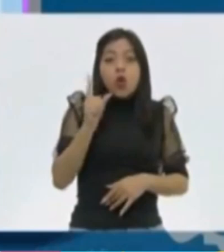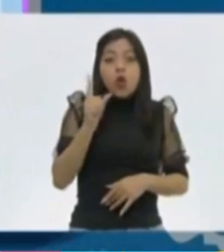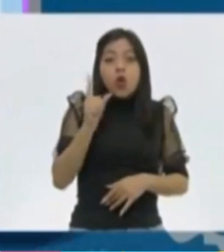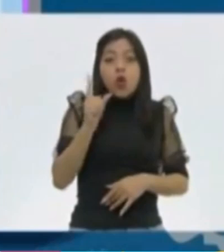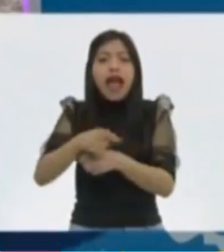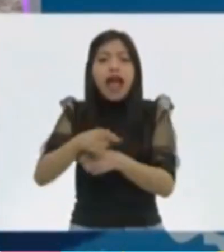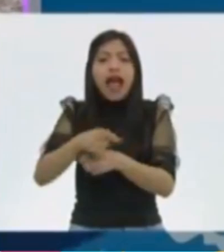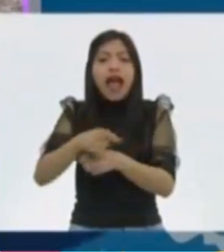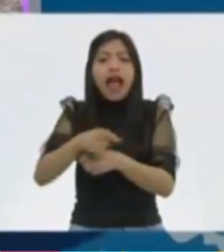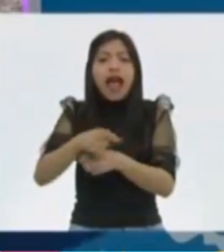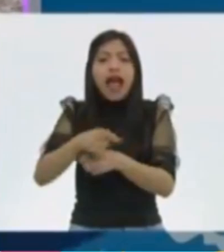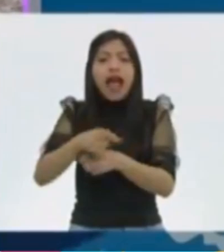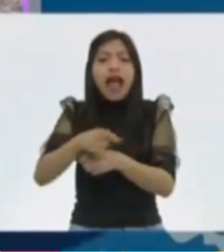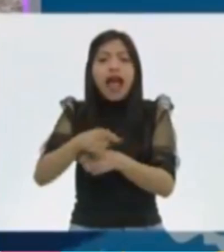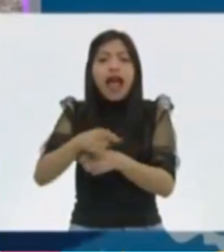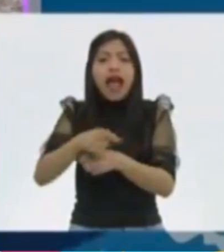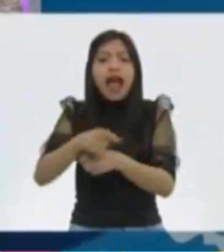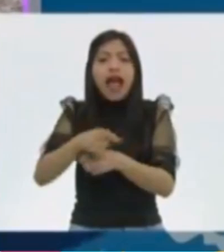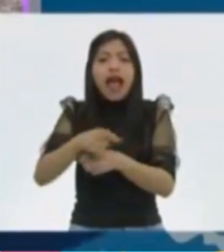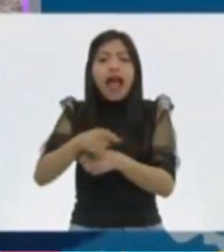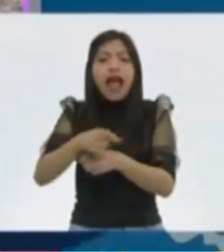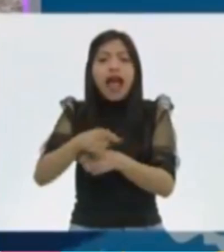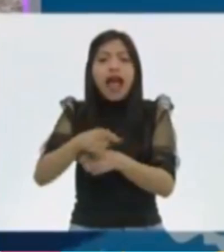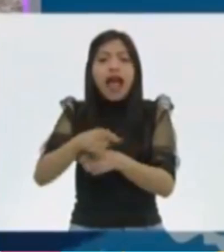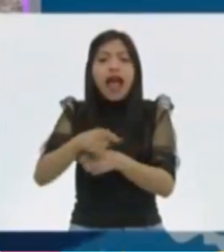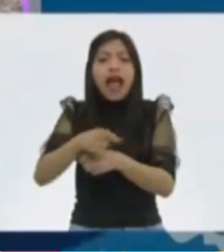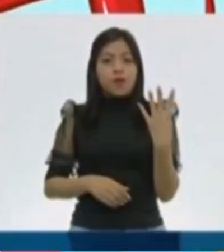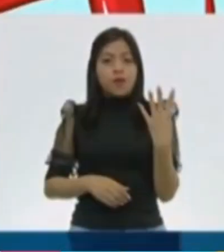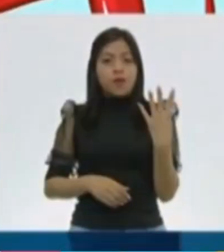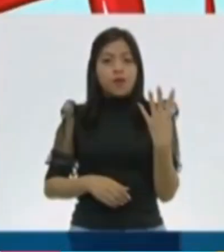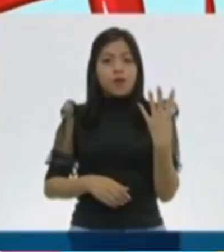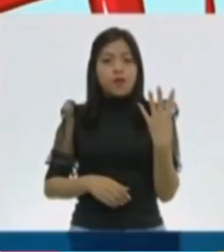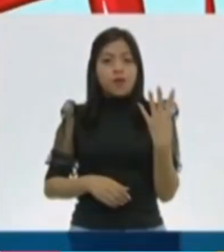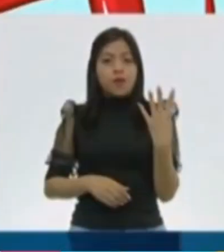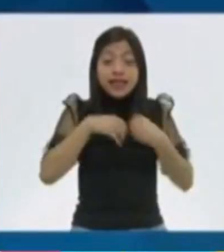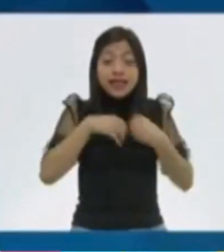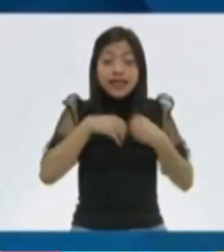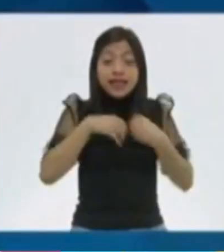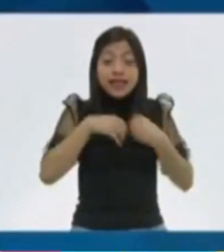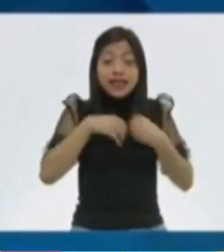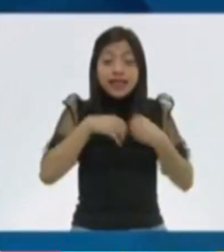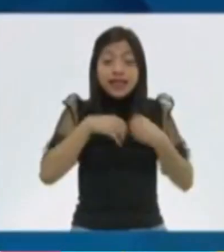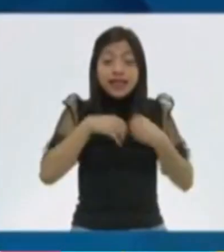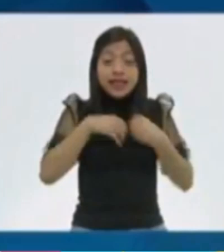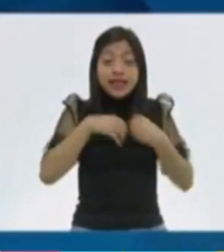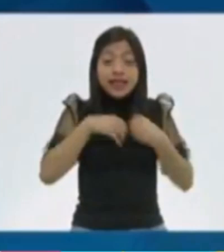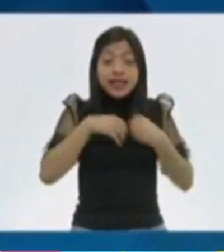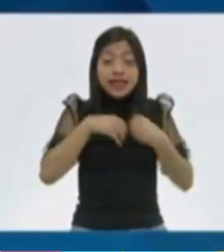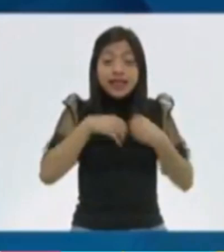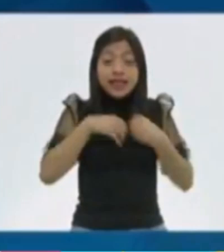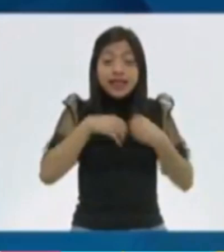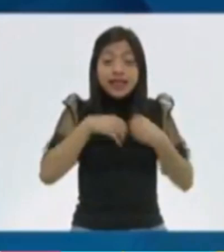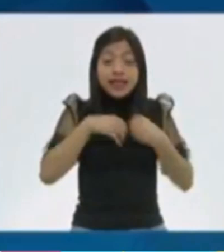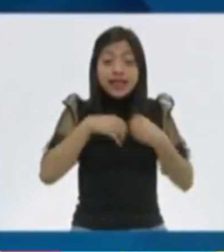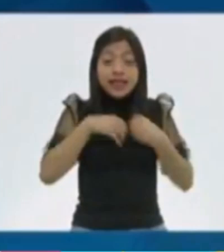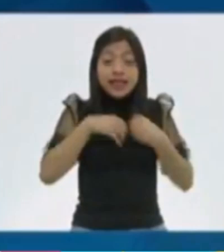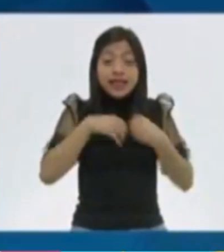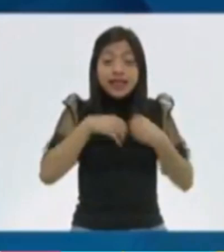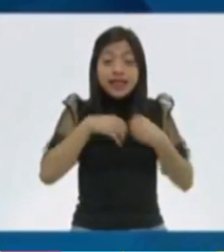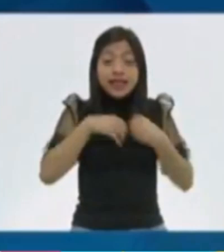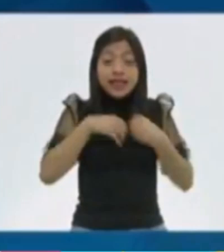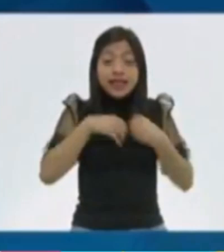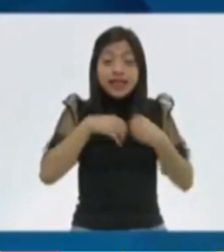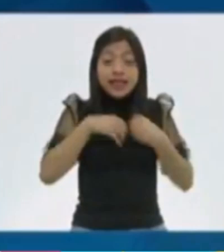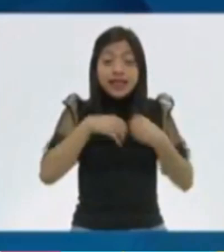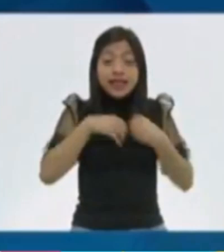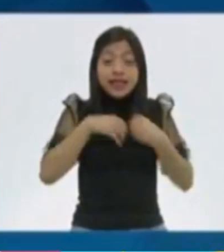Ahora identifica a los machos y la hembra de algunas especies. Veamos la siguiente tarjeta. Los seres vivos responden hasta cierto punto a los cambios detectados